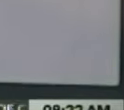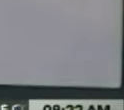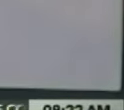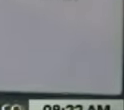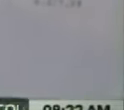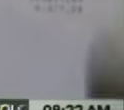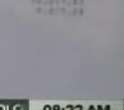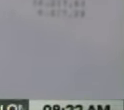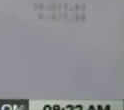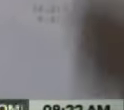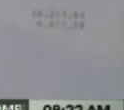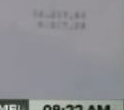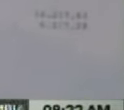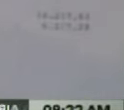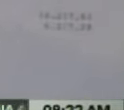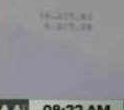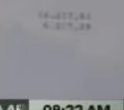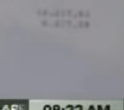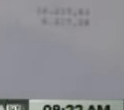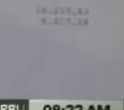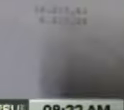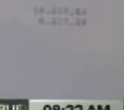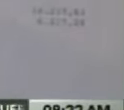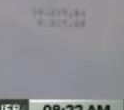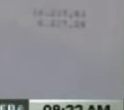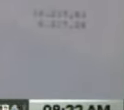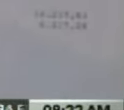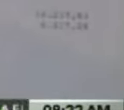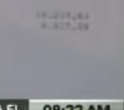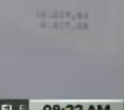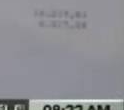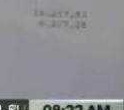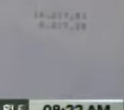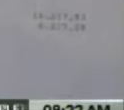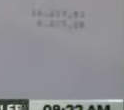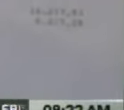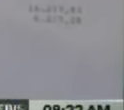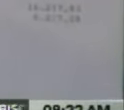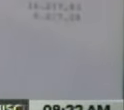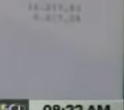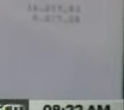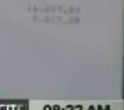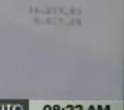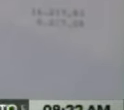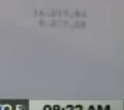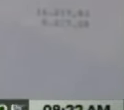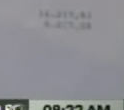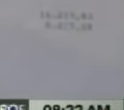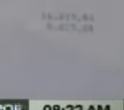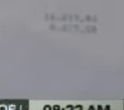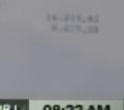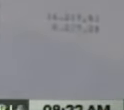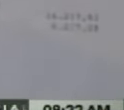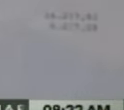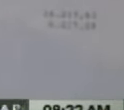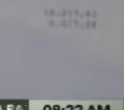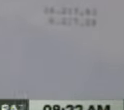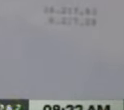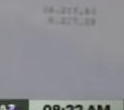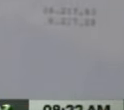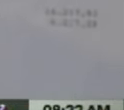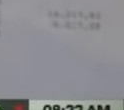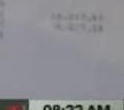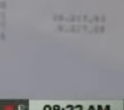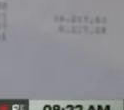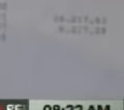desmentimos esa opinión y eso que tú dices, que supuestamente estamos súper cómodos. Inclusive, hoy en día hay trabajadores que por